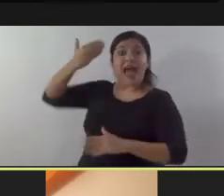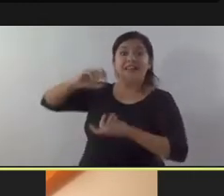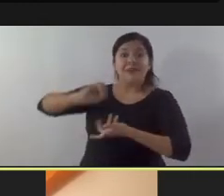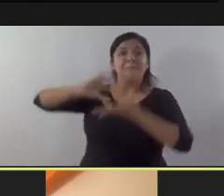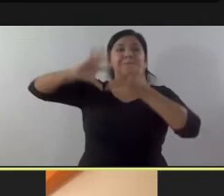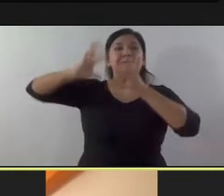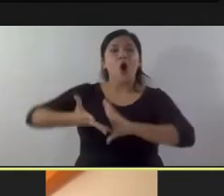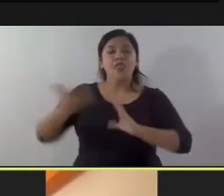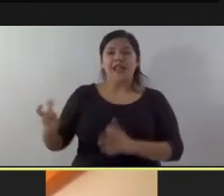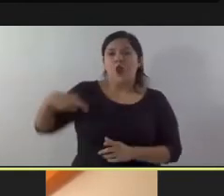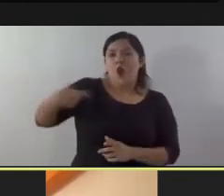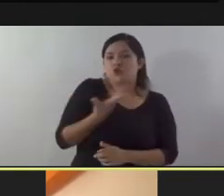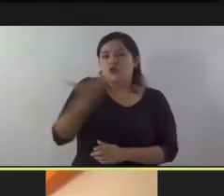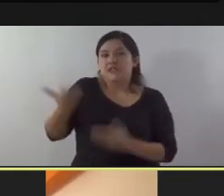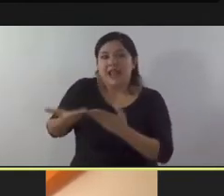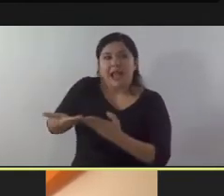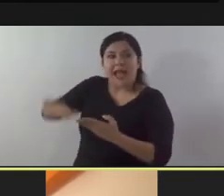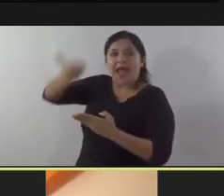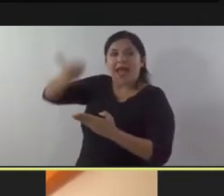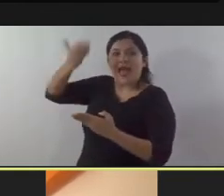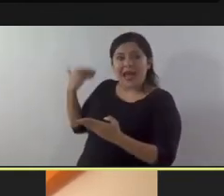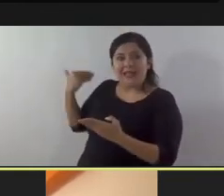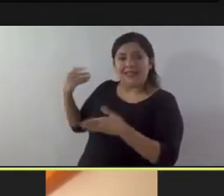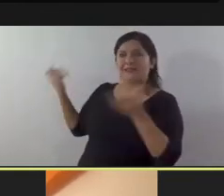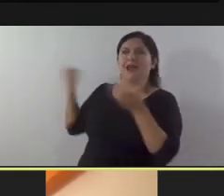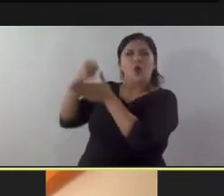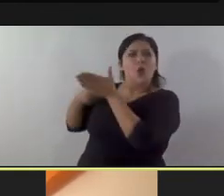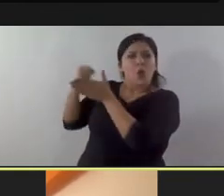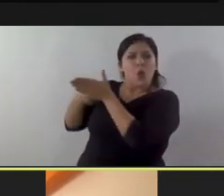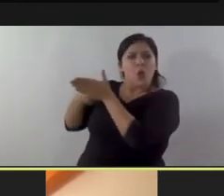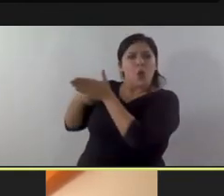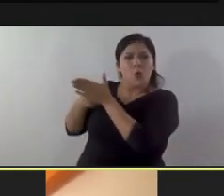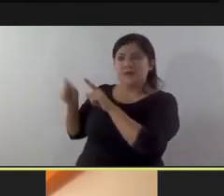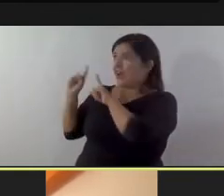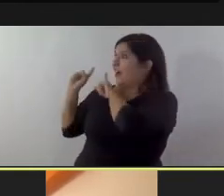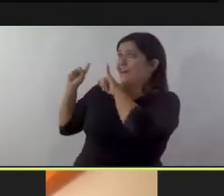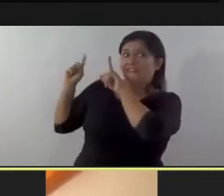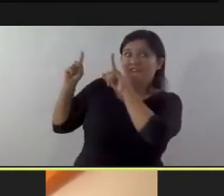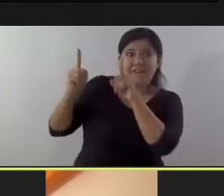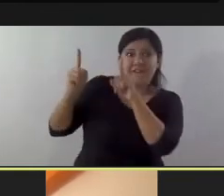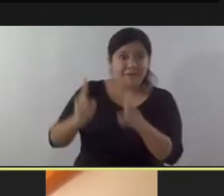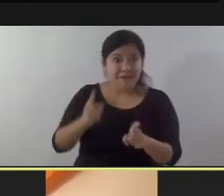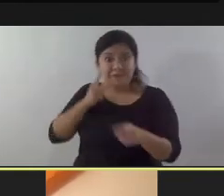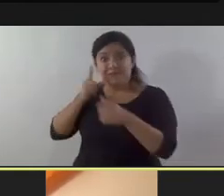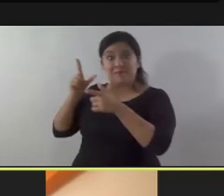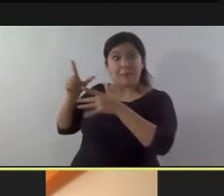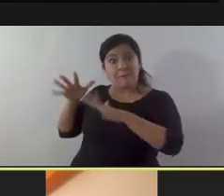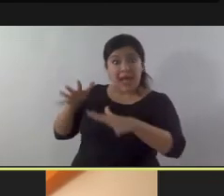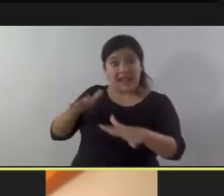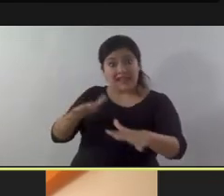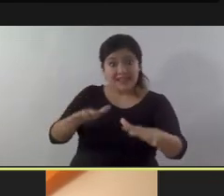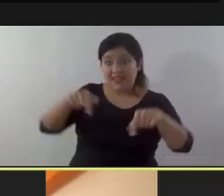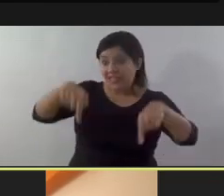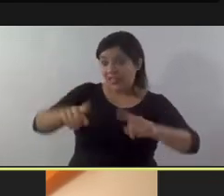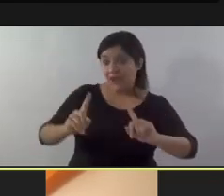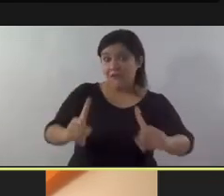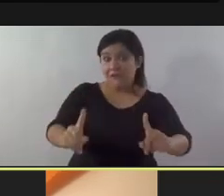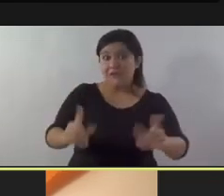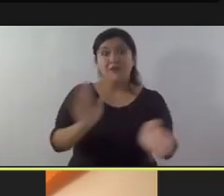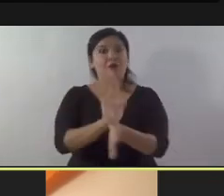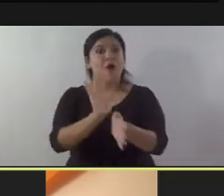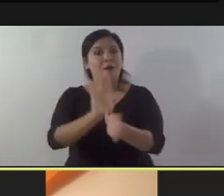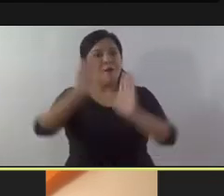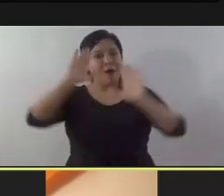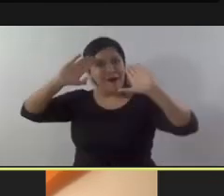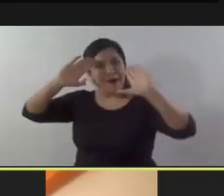social, que aunque se dijera con otro nombre, eran luchas muy similares. en este sentido me parece interesante homenajear a